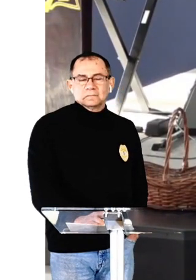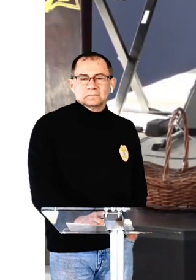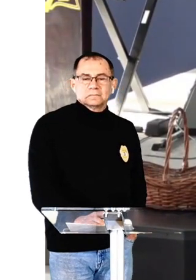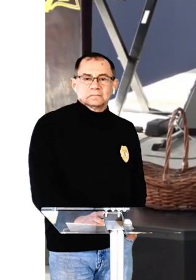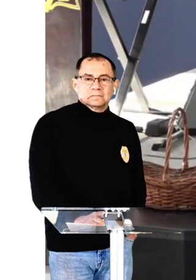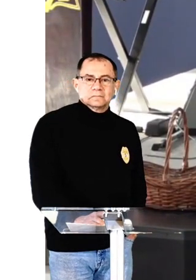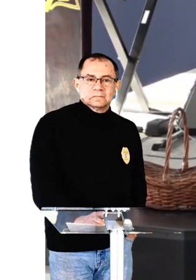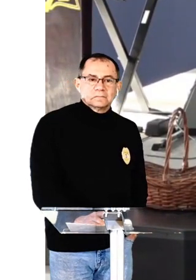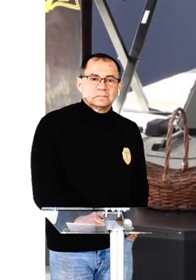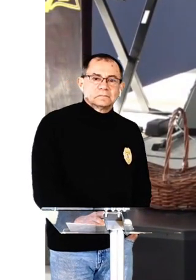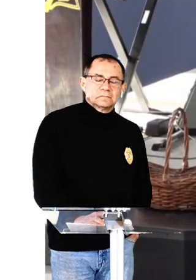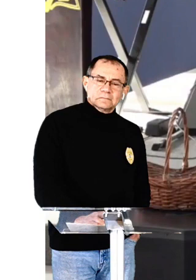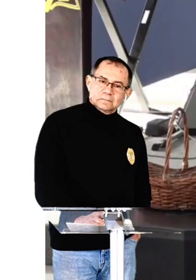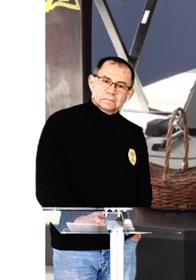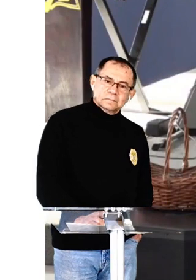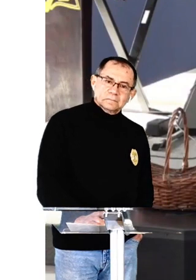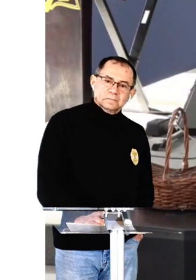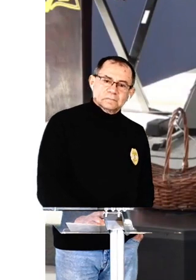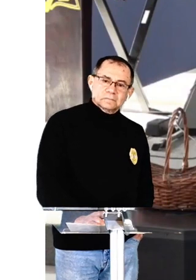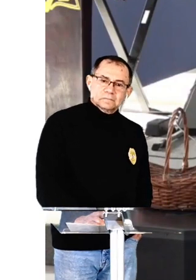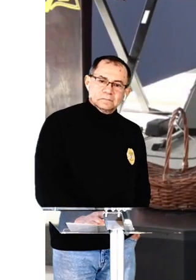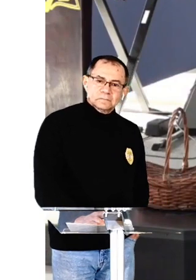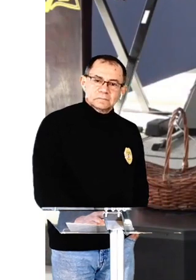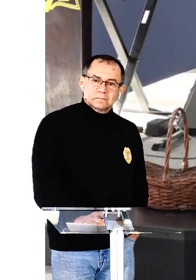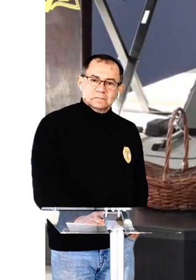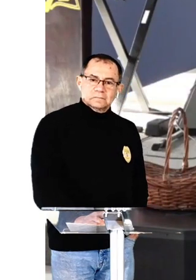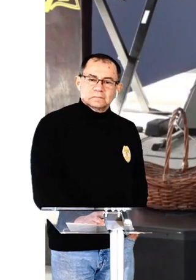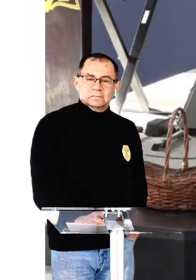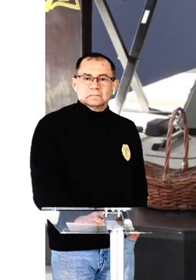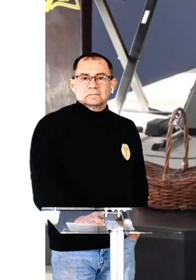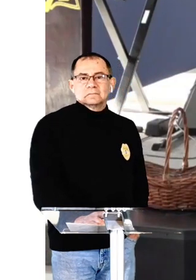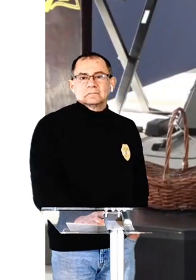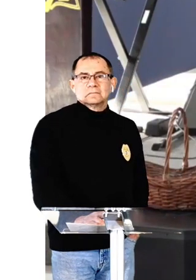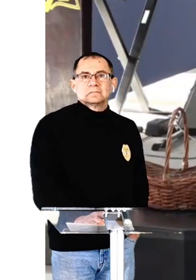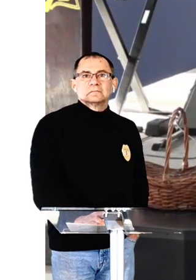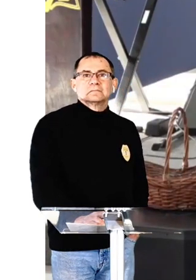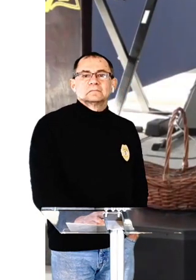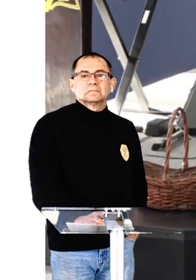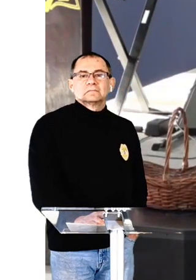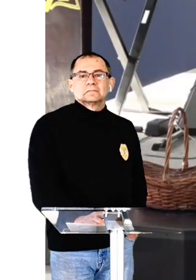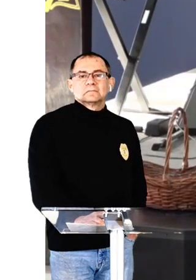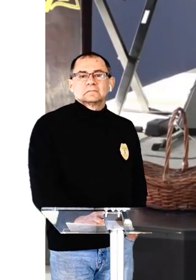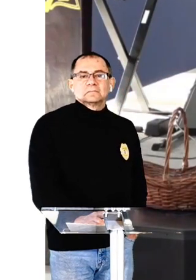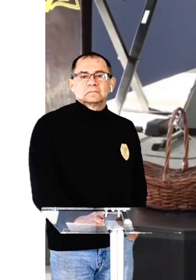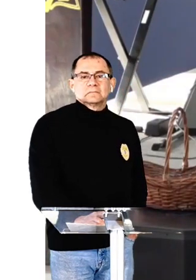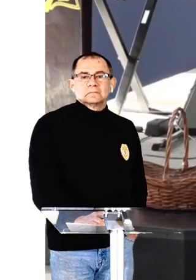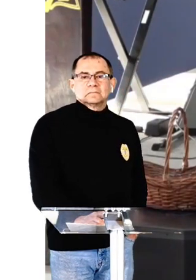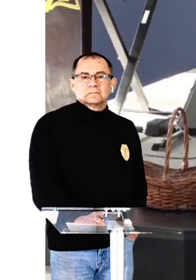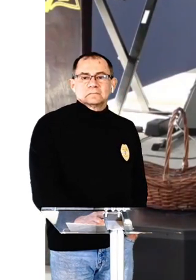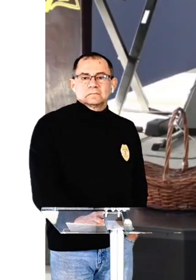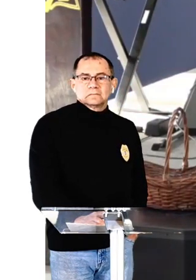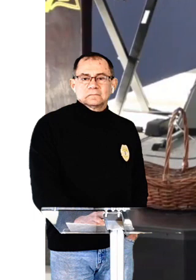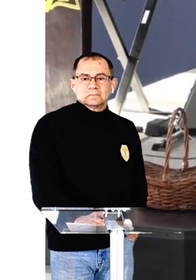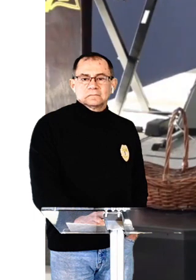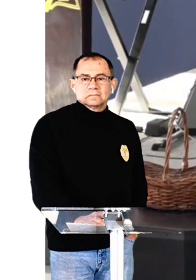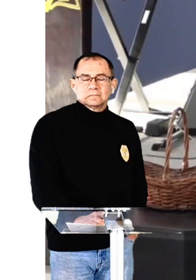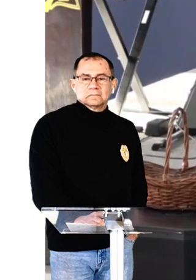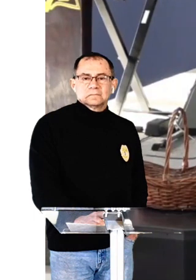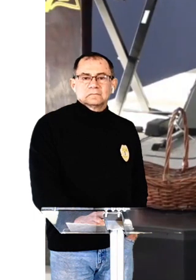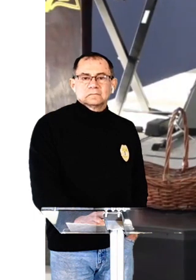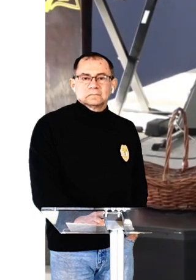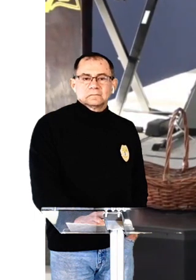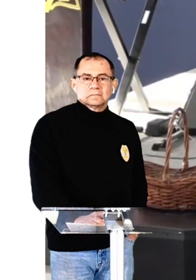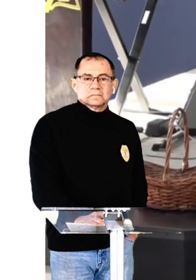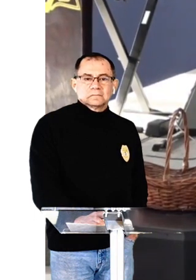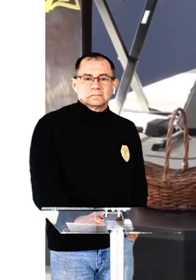le predique al mundo y a todo aquel que no cree, ¿verdad? Entonces, este es mi testimonio para